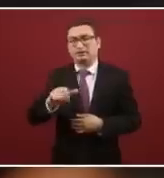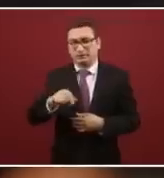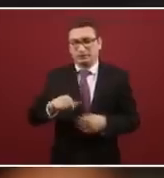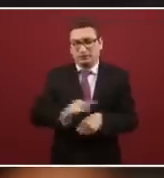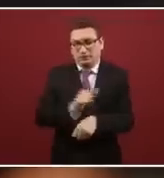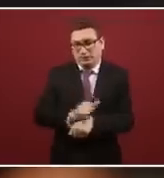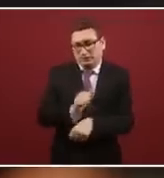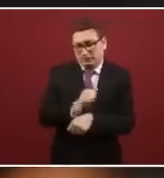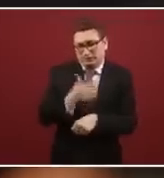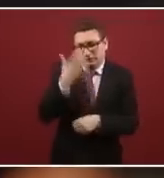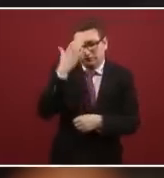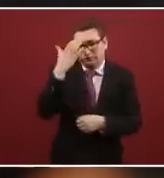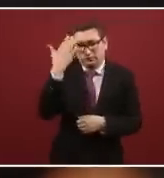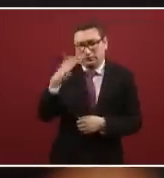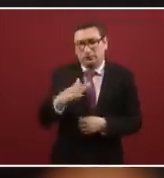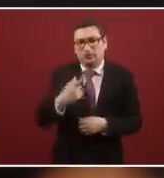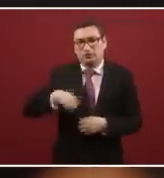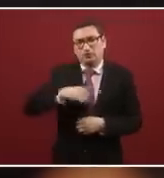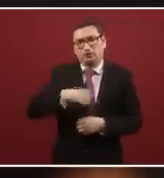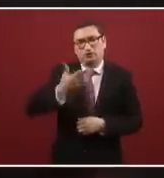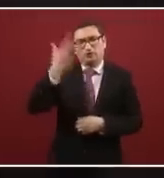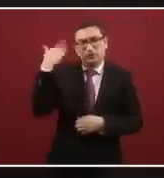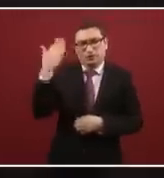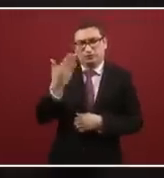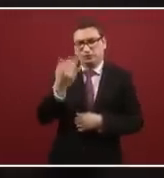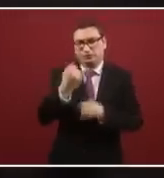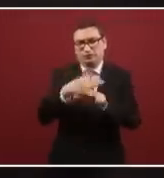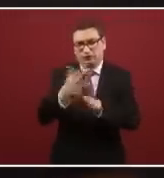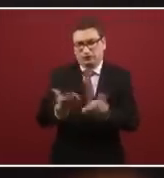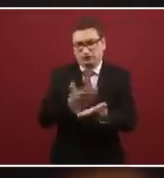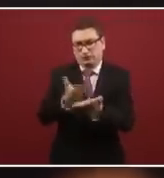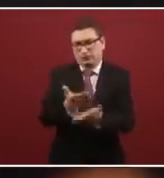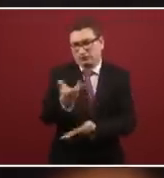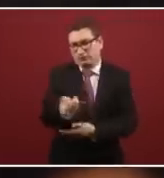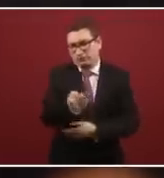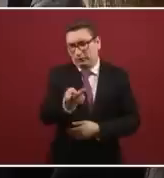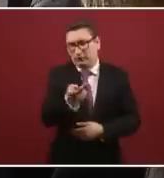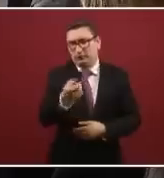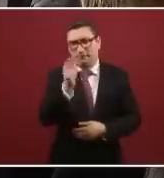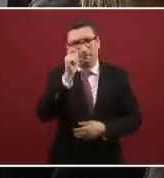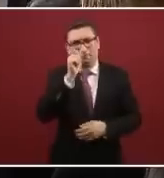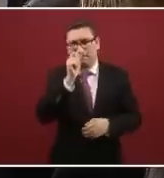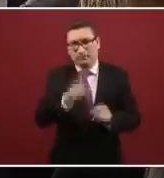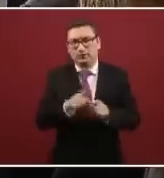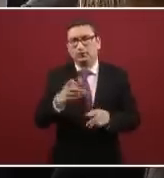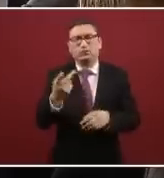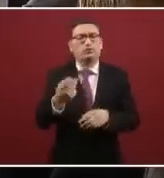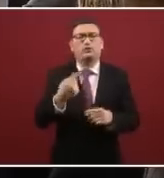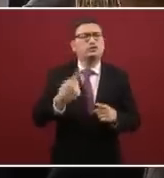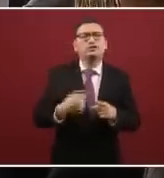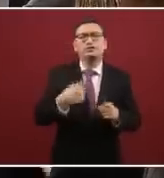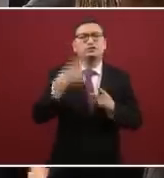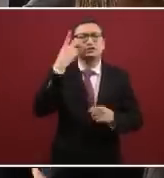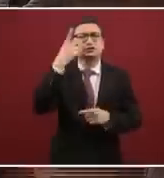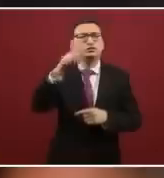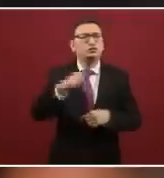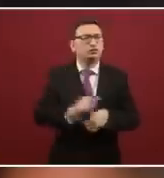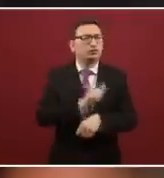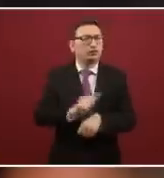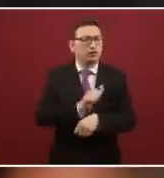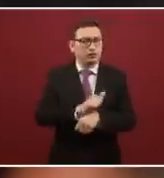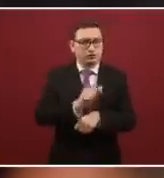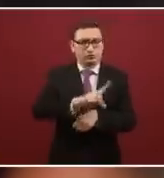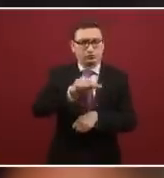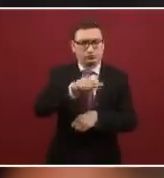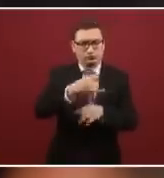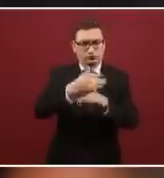habíamos ingresado una solicitud de transparencia preguntándole exactamente a quién pertenecen estos coches. Cuando usted presentó